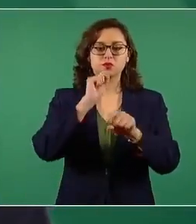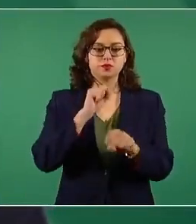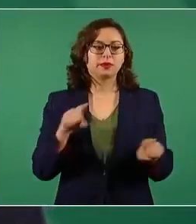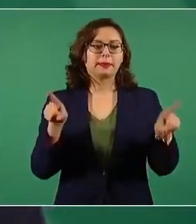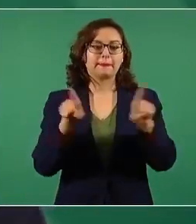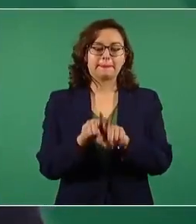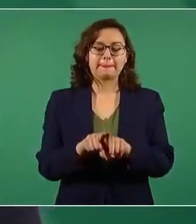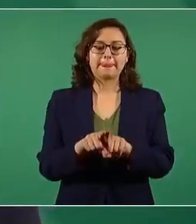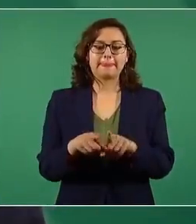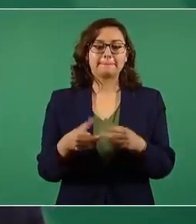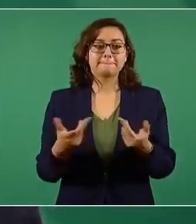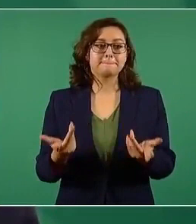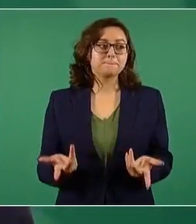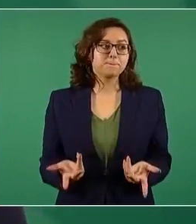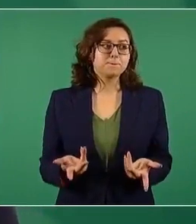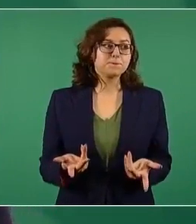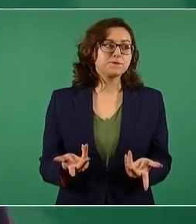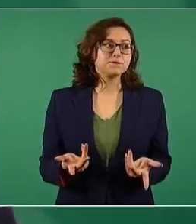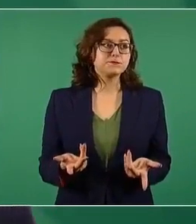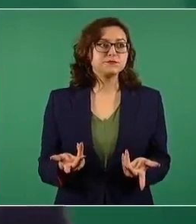ser